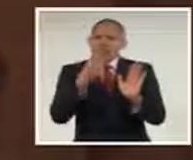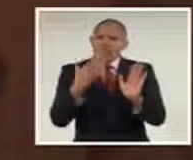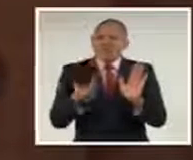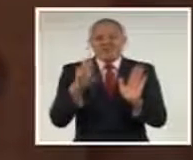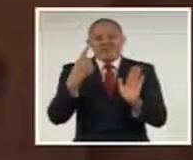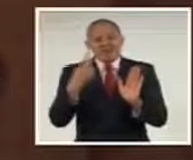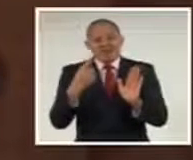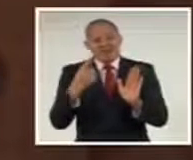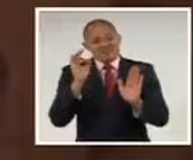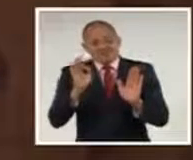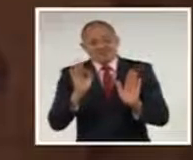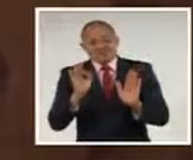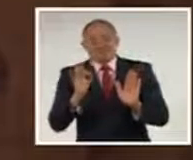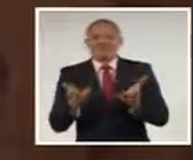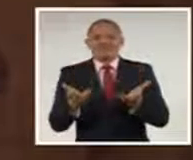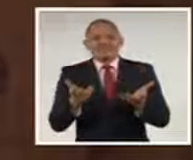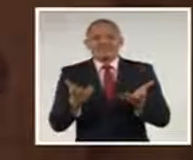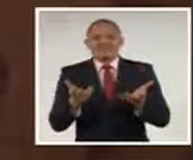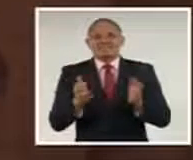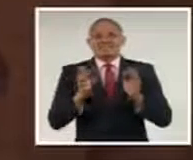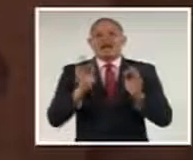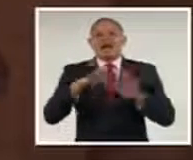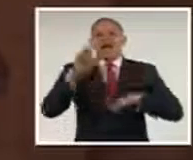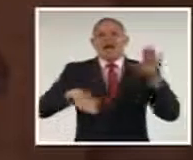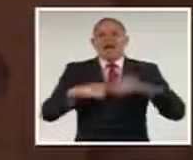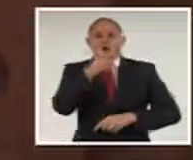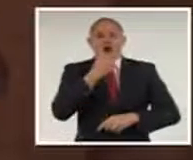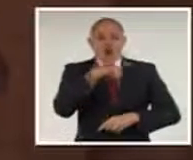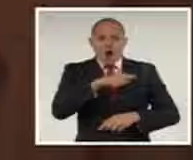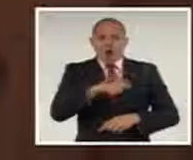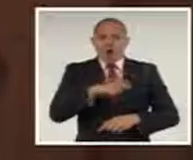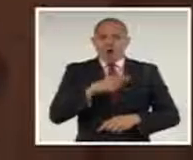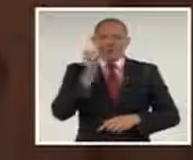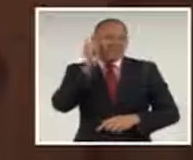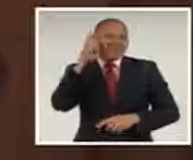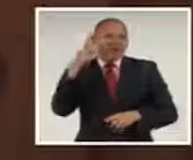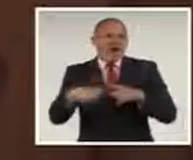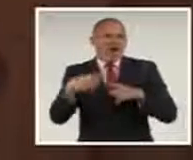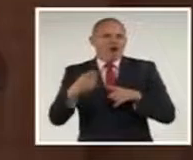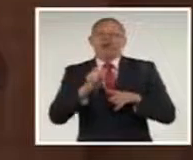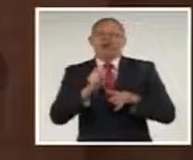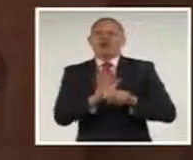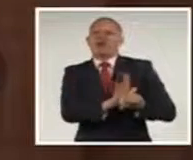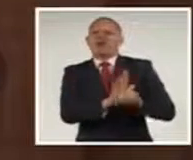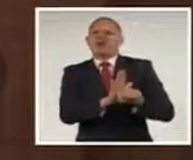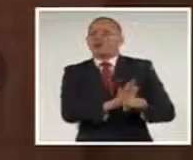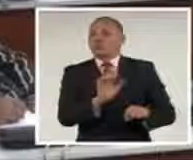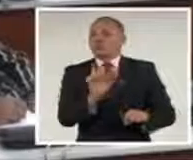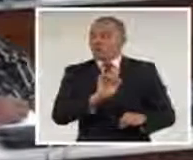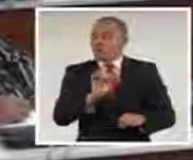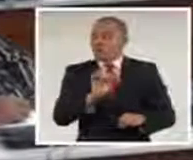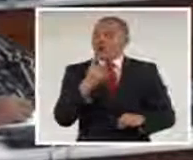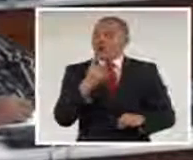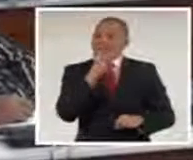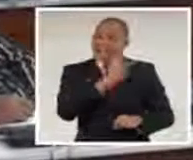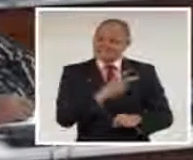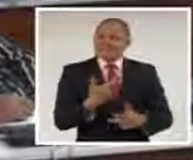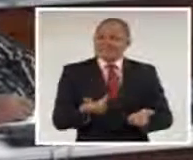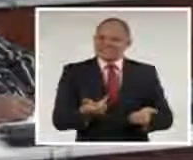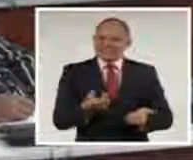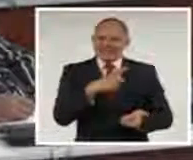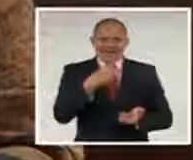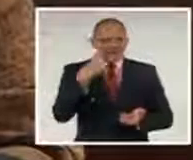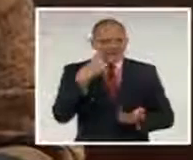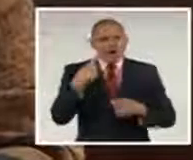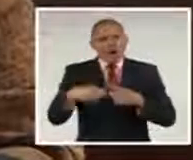capacidad de tener en cuenta las iniciativas de las juventudes, su articulación con no solo con las organizaciones